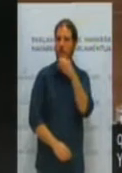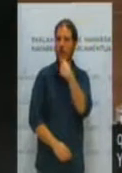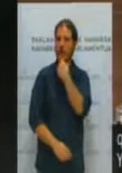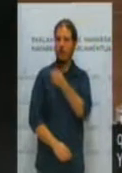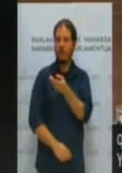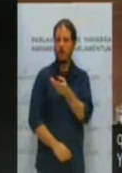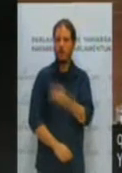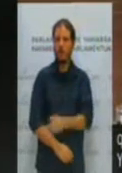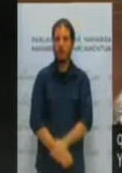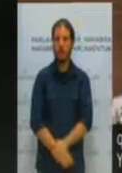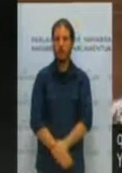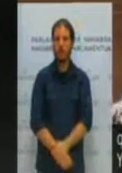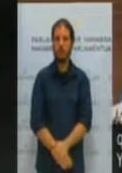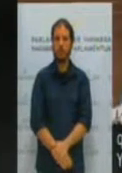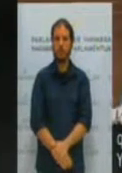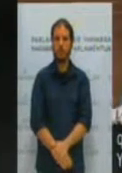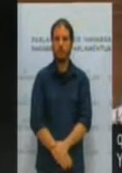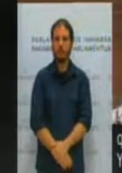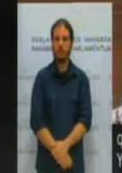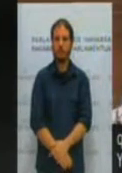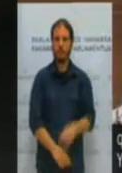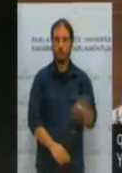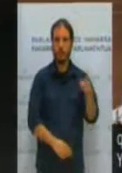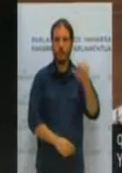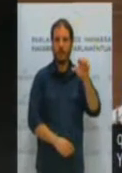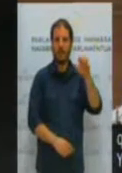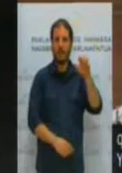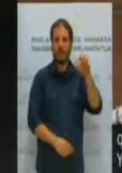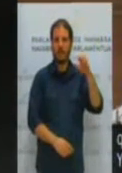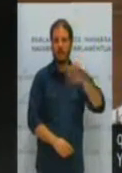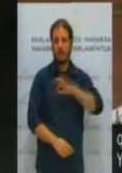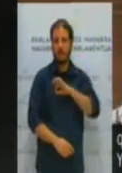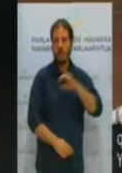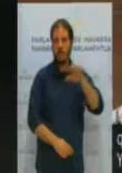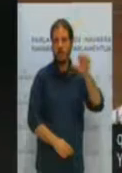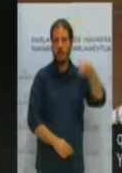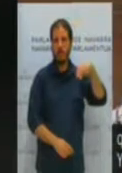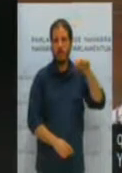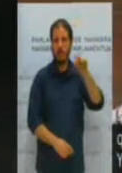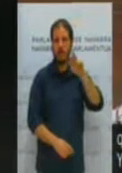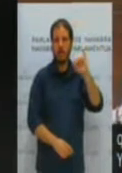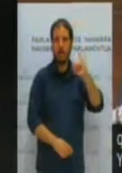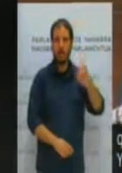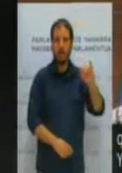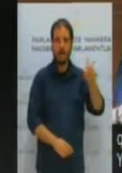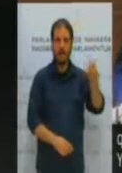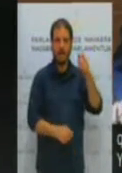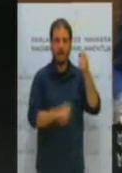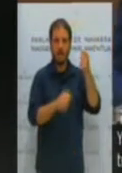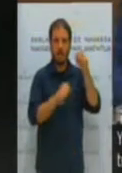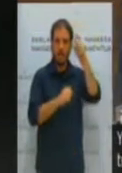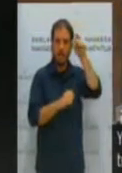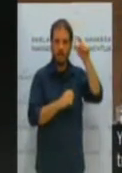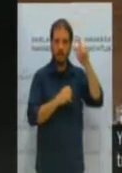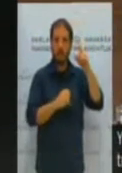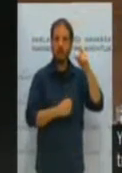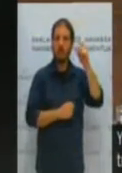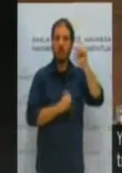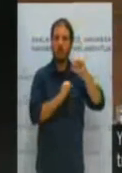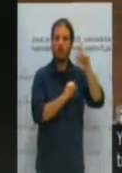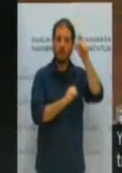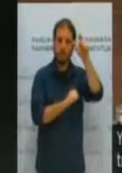Una vez ya en el cargo el señor Eneriz, se trajo a esta Cámara, y no por parte de este grupo,